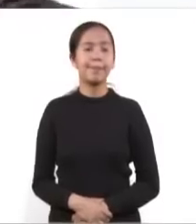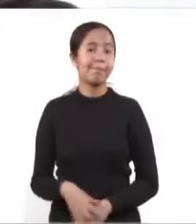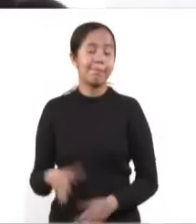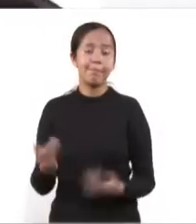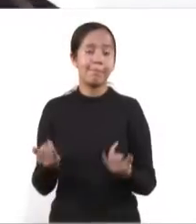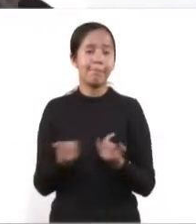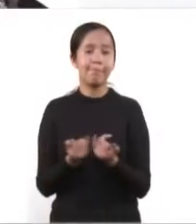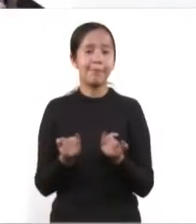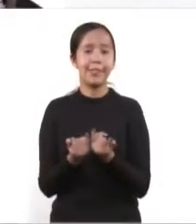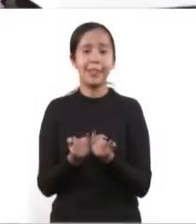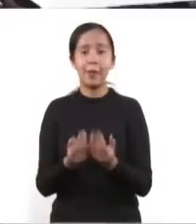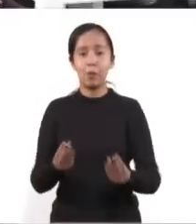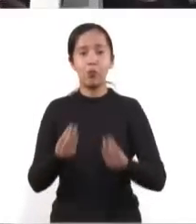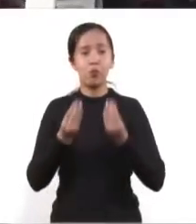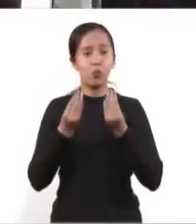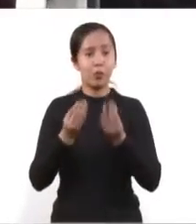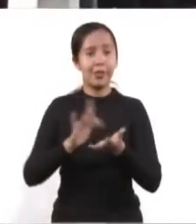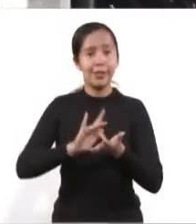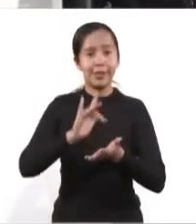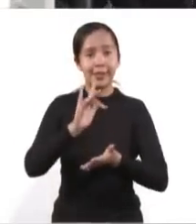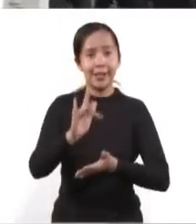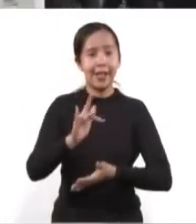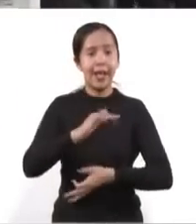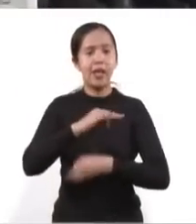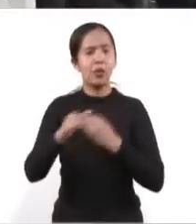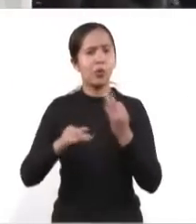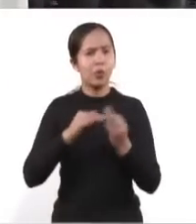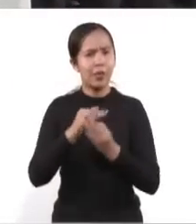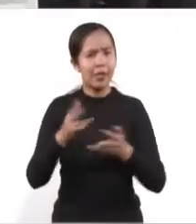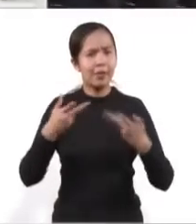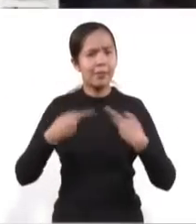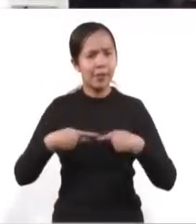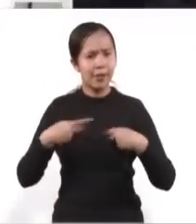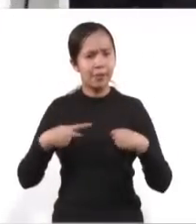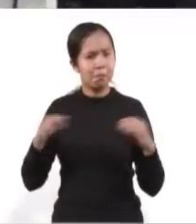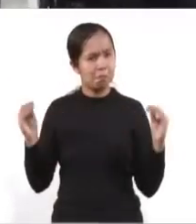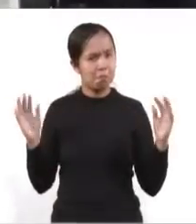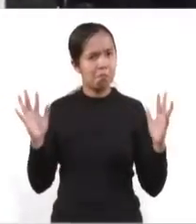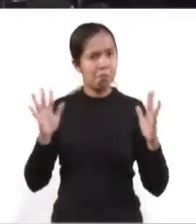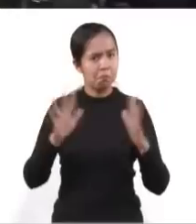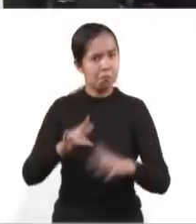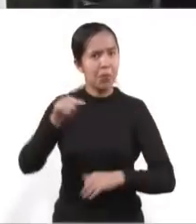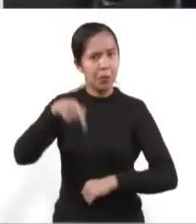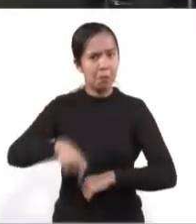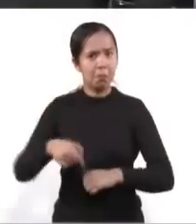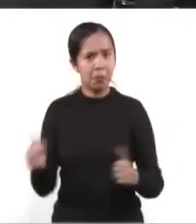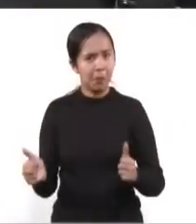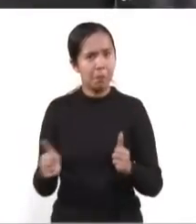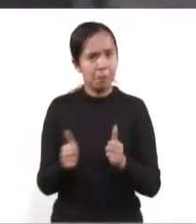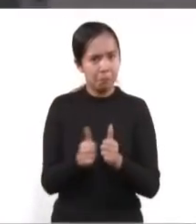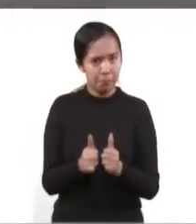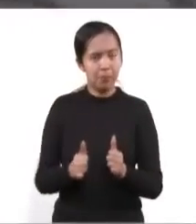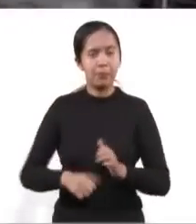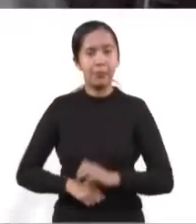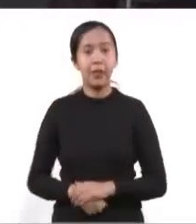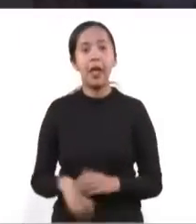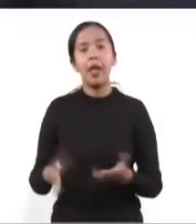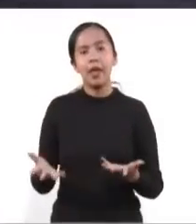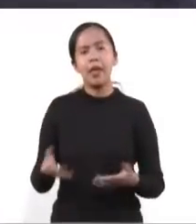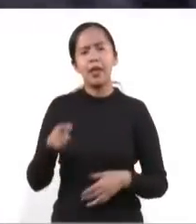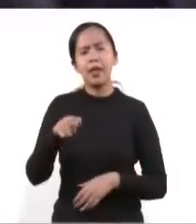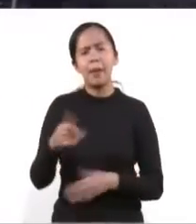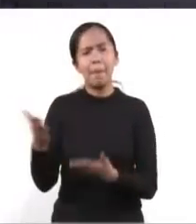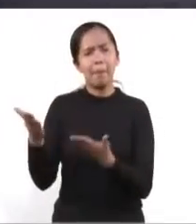Del mismo modo, agradecemos contar con la gentil presencia de todas las personas que amablemente nos acompañan en este acto, destacando